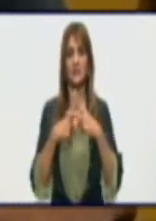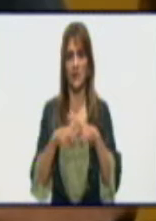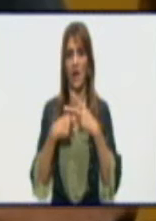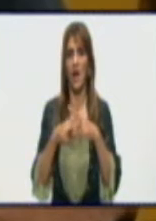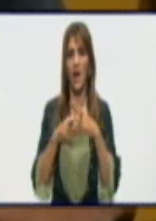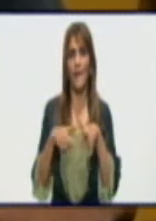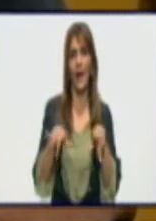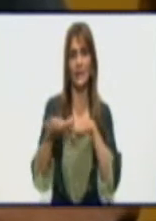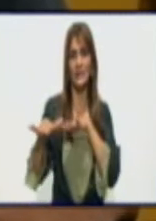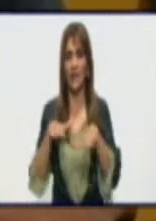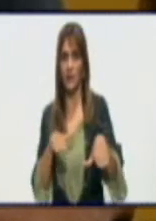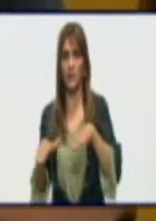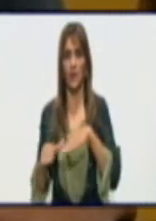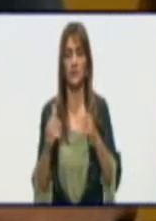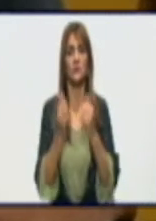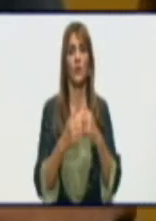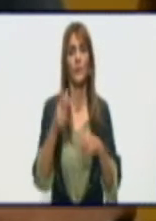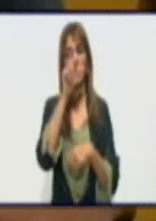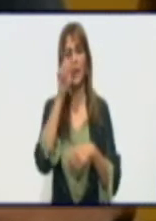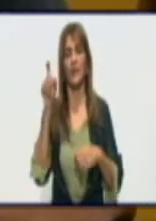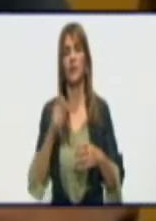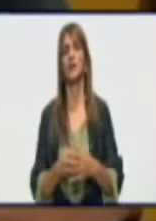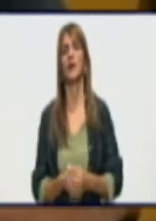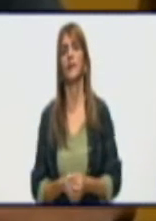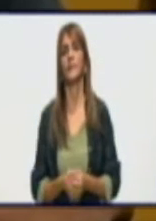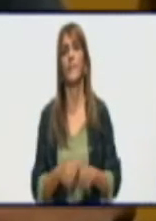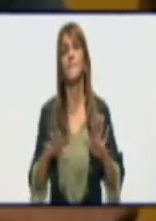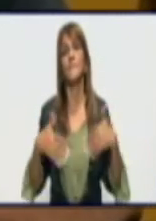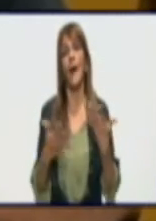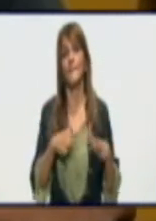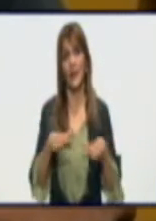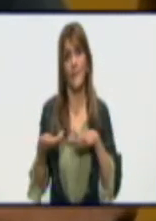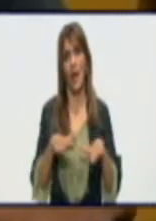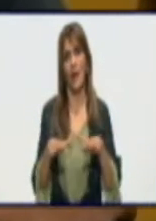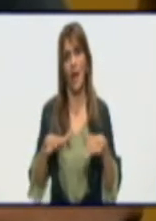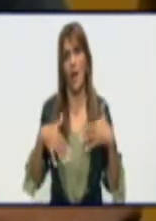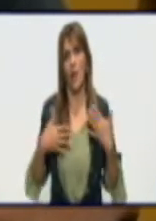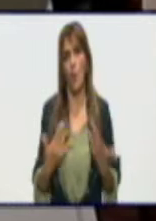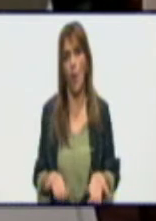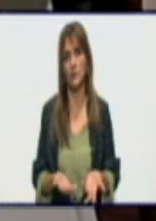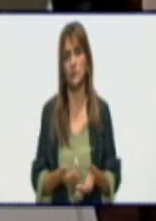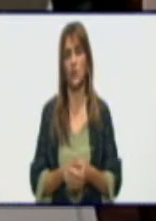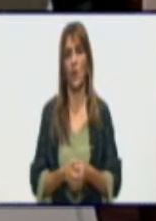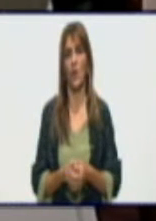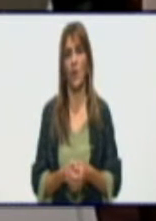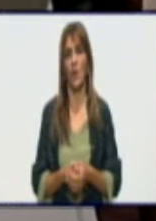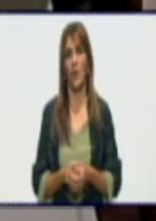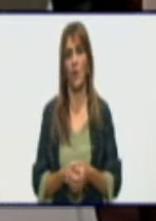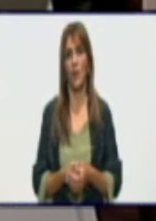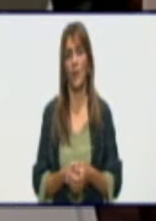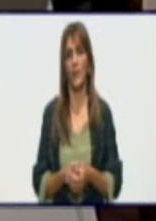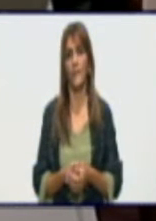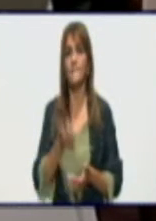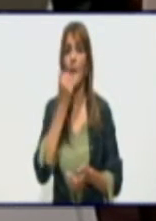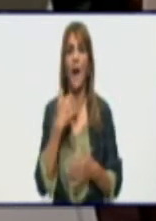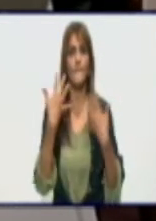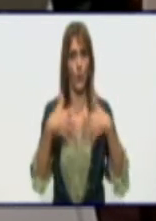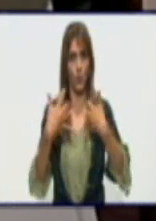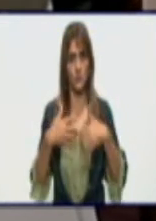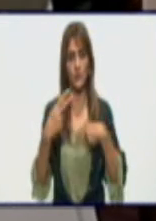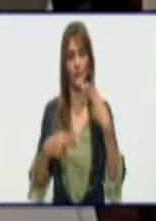tenemos nos da la posibilidad hoy de darle mantenimiento a esa unidad para prepararla para cuando aumente, cuando se llegue la producción a estabilizar. Es decir, que